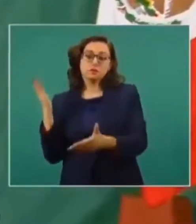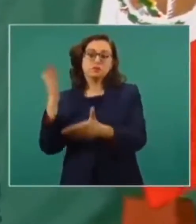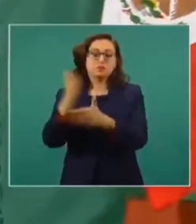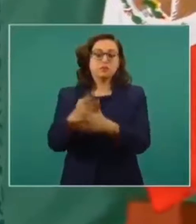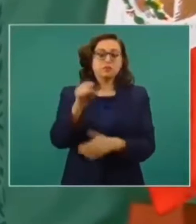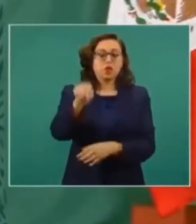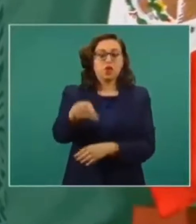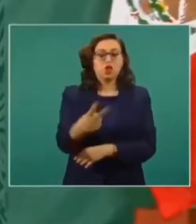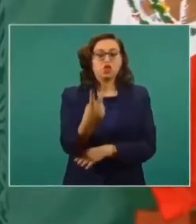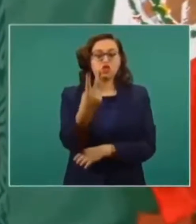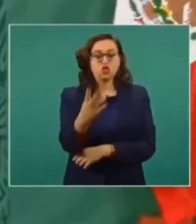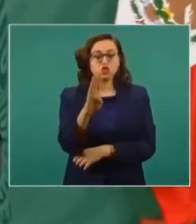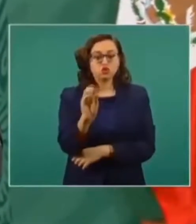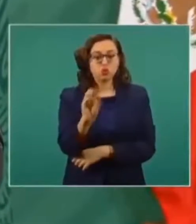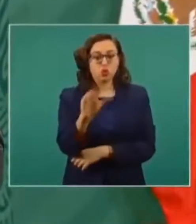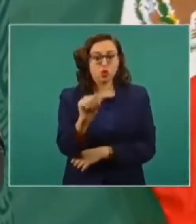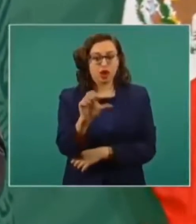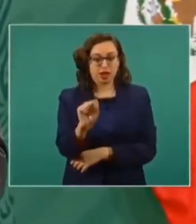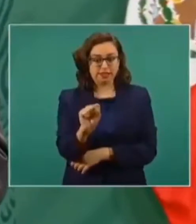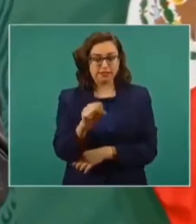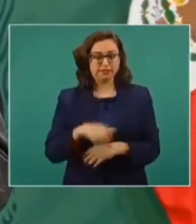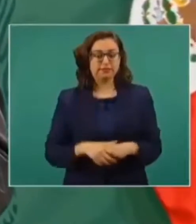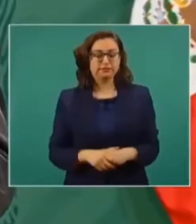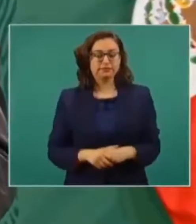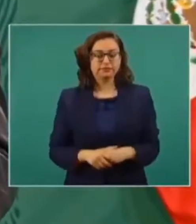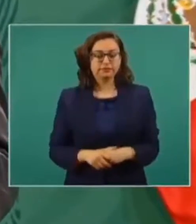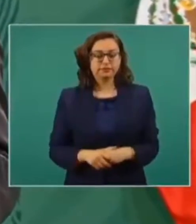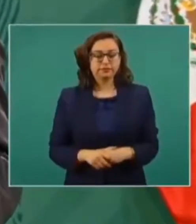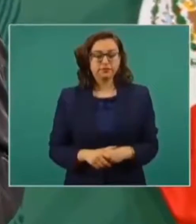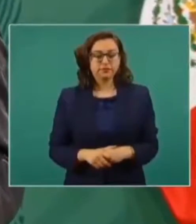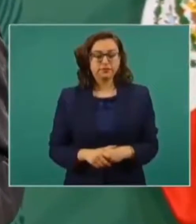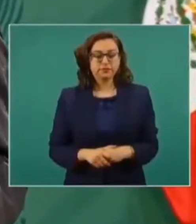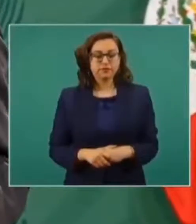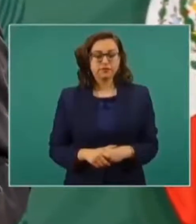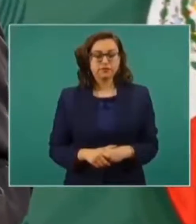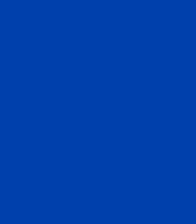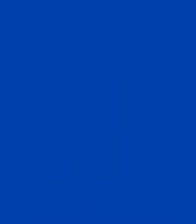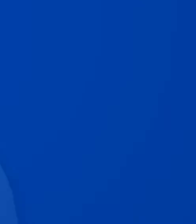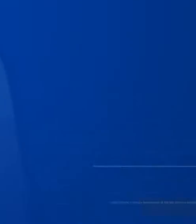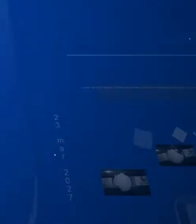reelija, comentario que calificó iba a molestar mucho a sus adversarios.